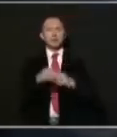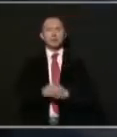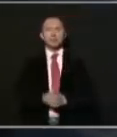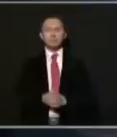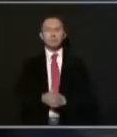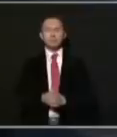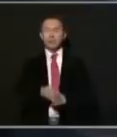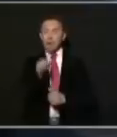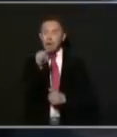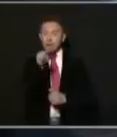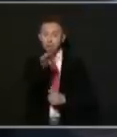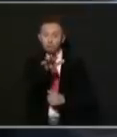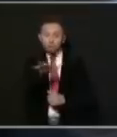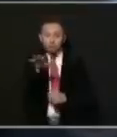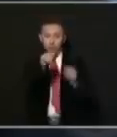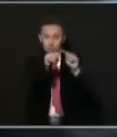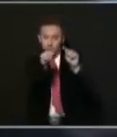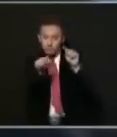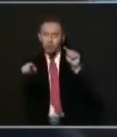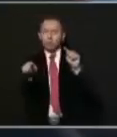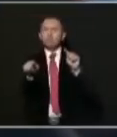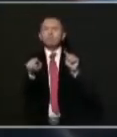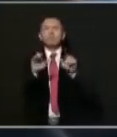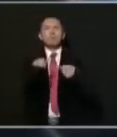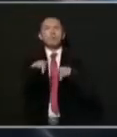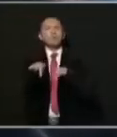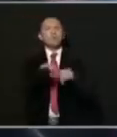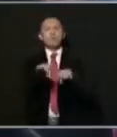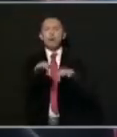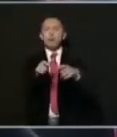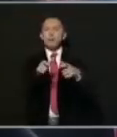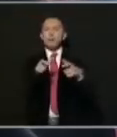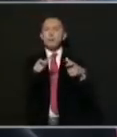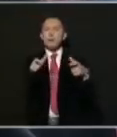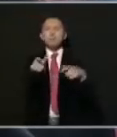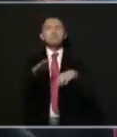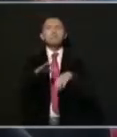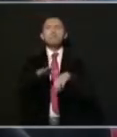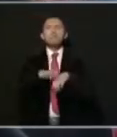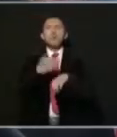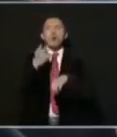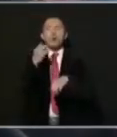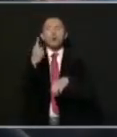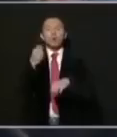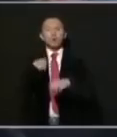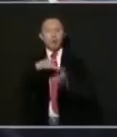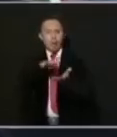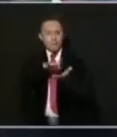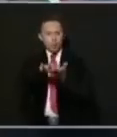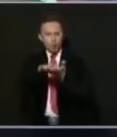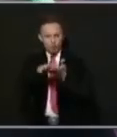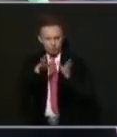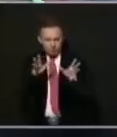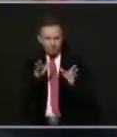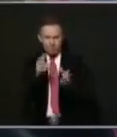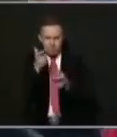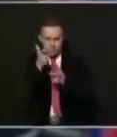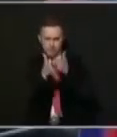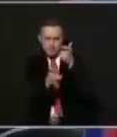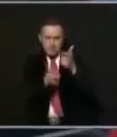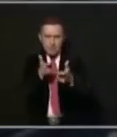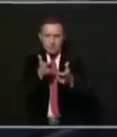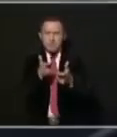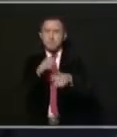va a haber trabajo, porque va a llegar mucha inversión por estos estímulos, porque va